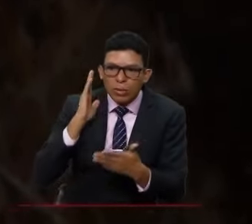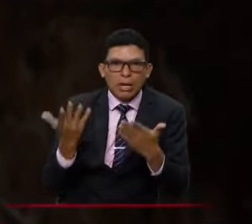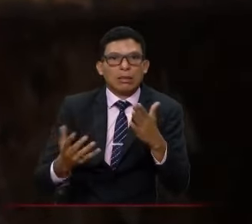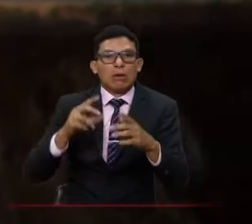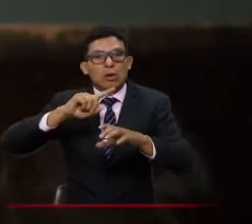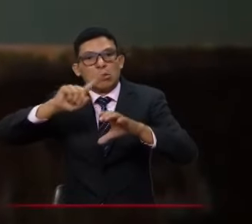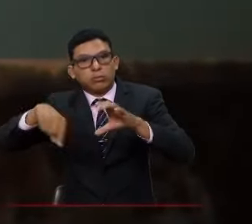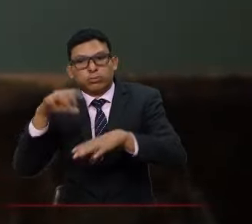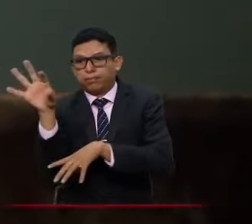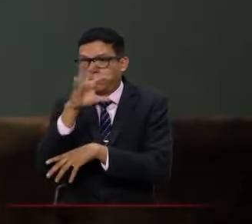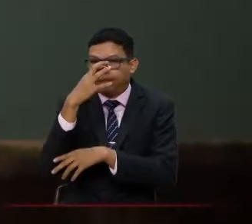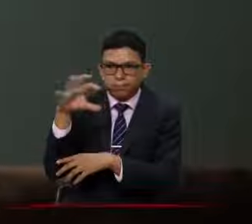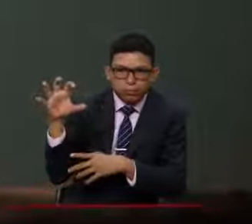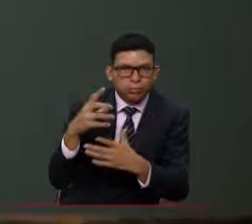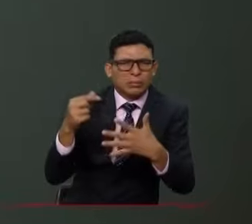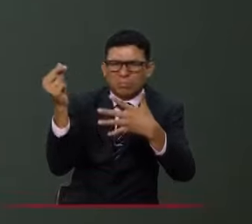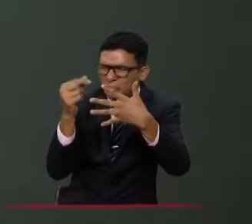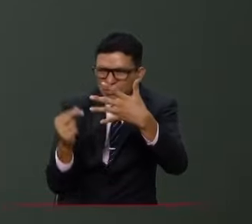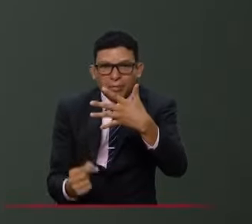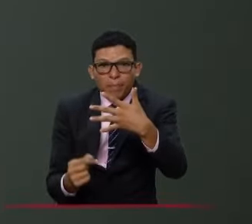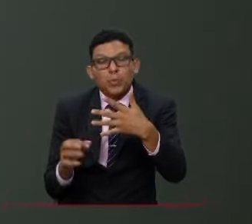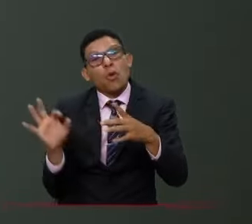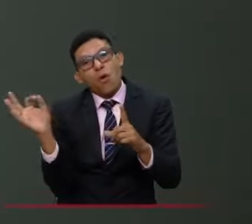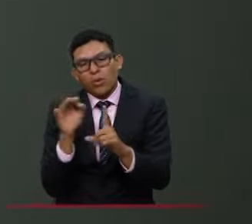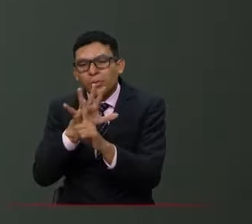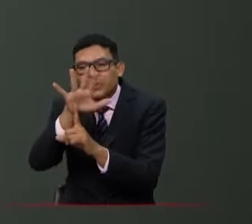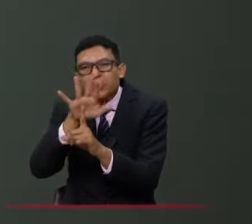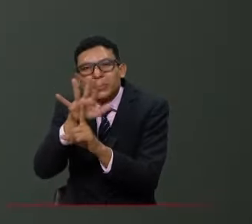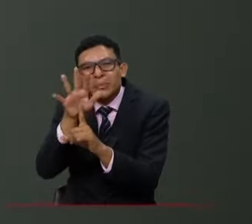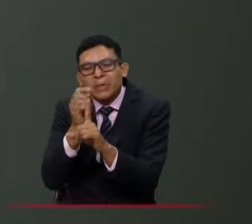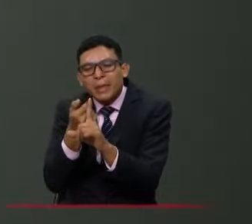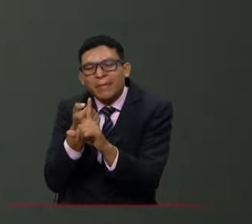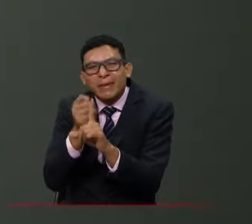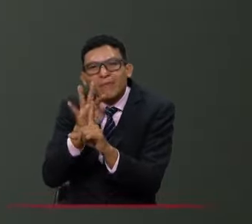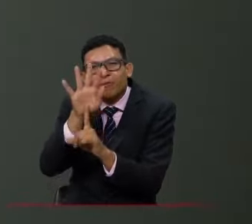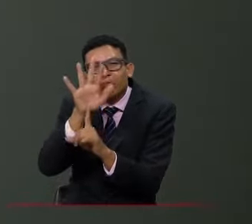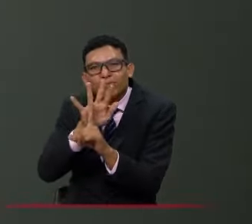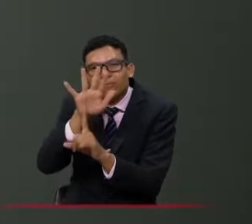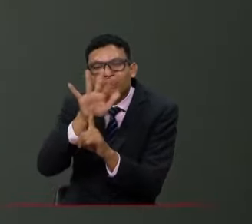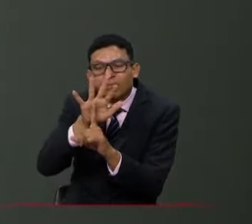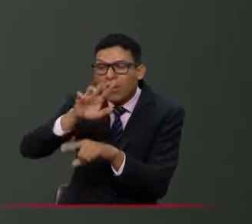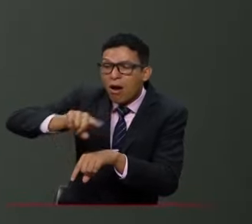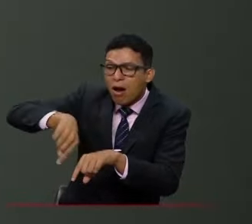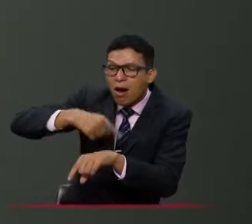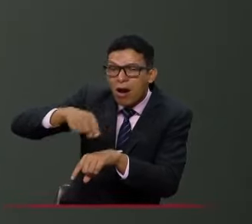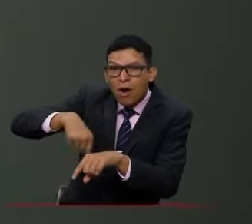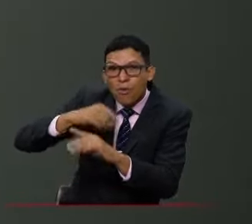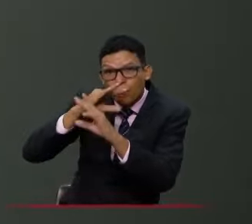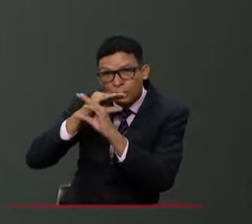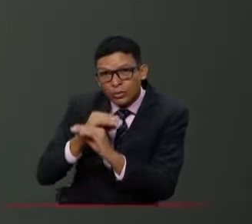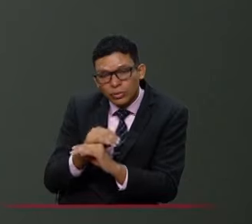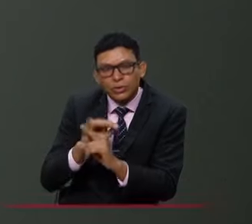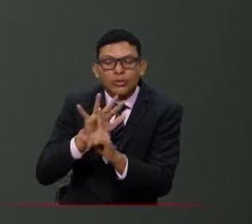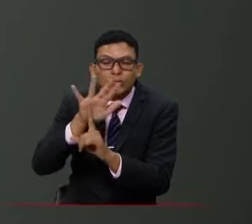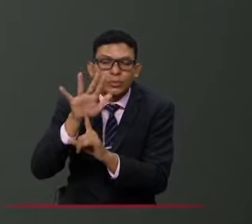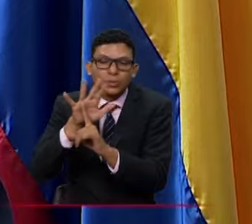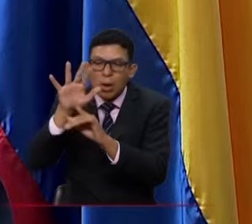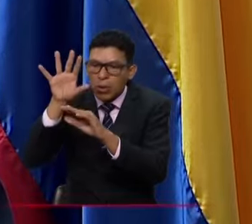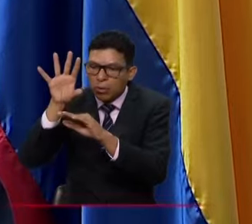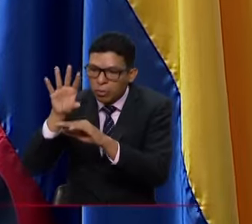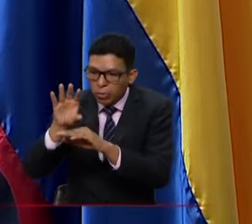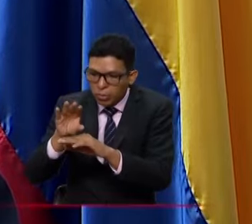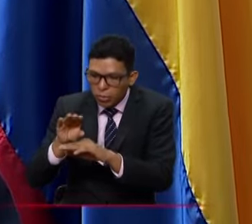mucho es el tema de las veladoras, velas, velones, que se dejan encendidos durante la noche y al consumirse, pues